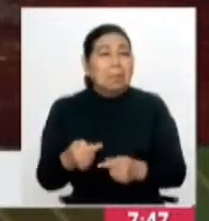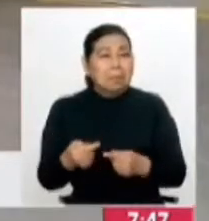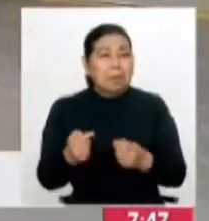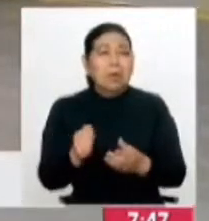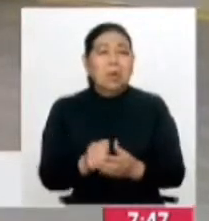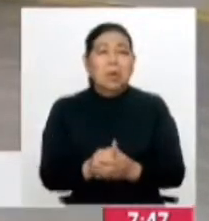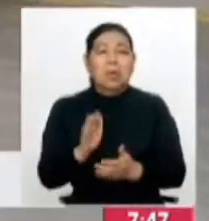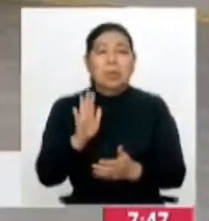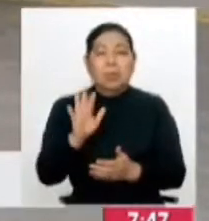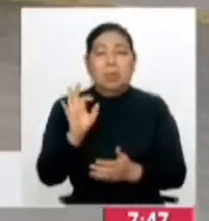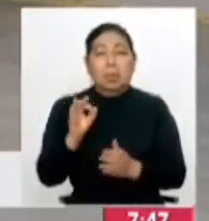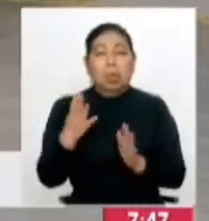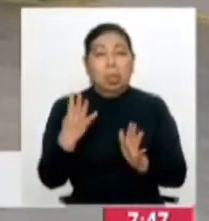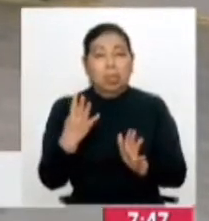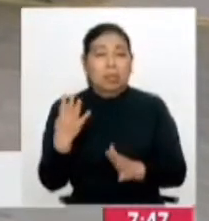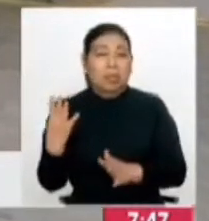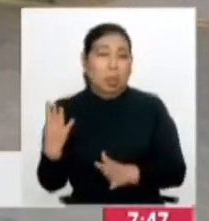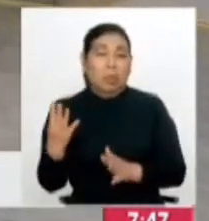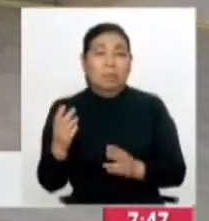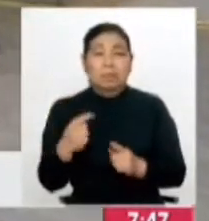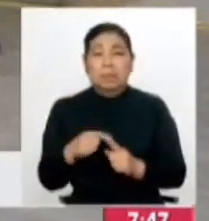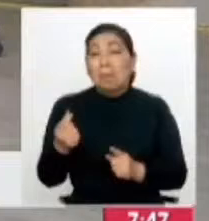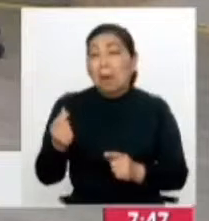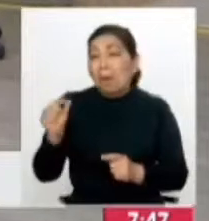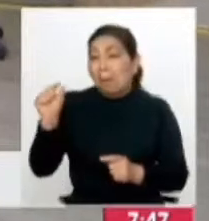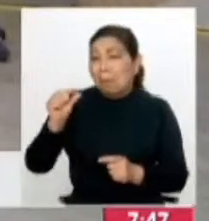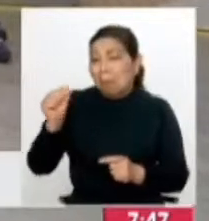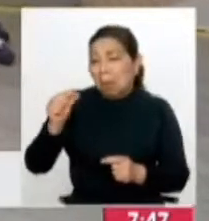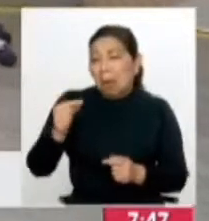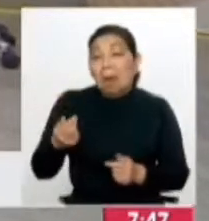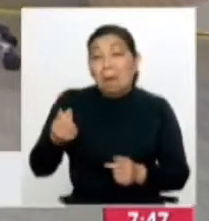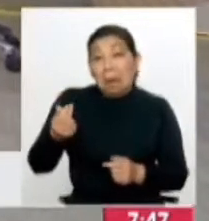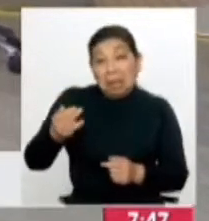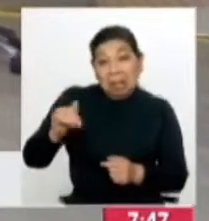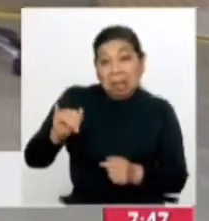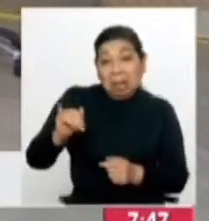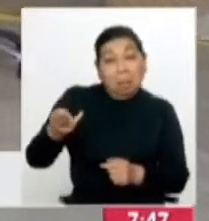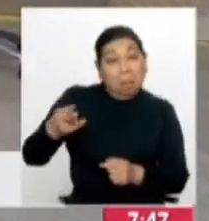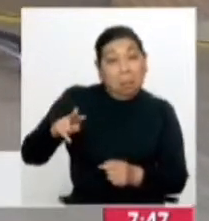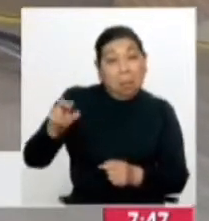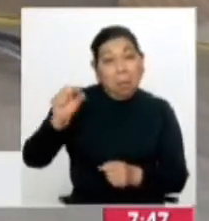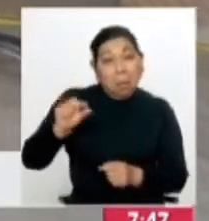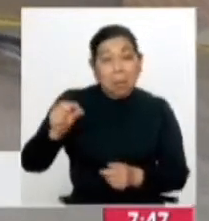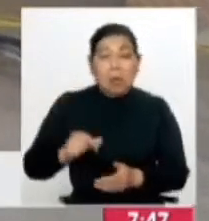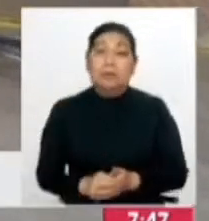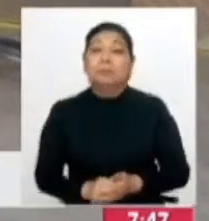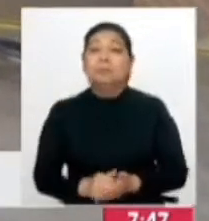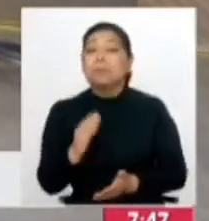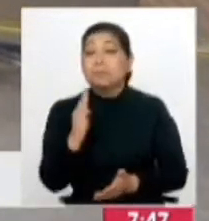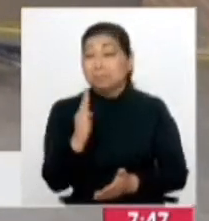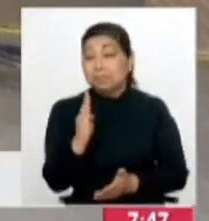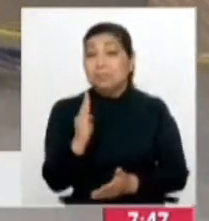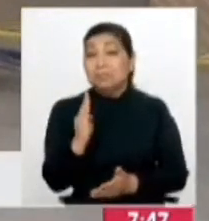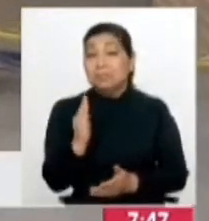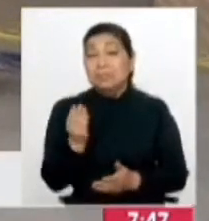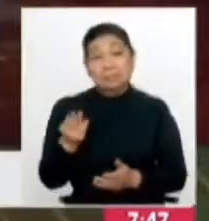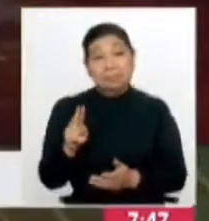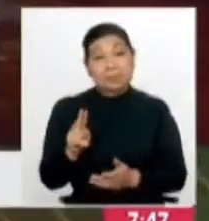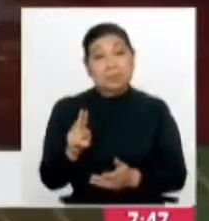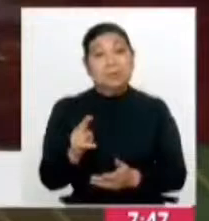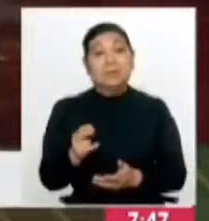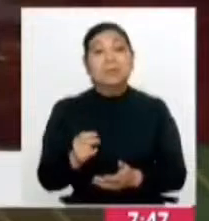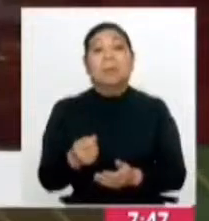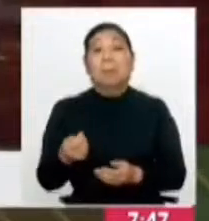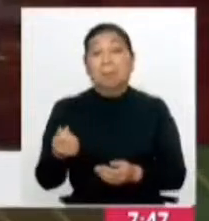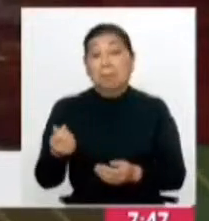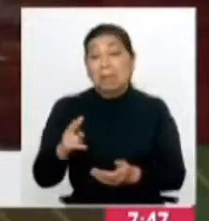competitiva, 5.99 hoy día. Y esto ha permitido, obviamente, que el banco haya incrementado su